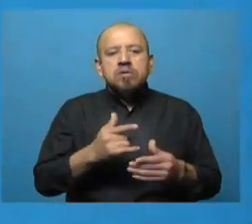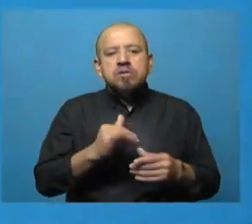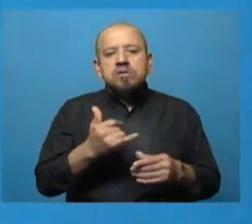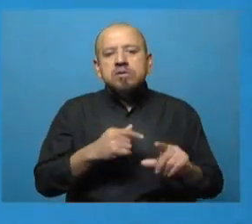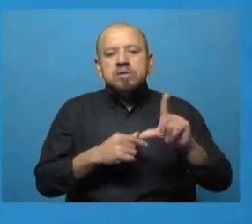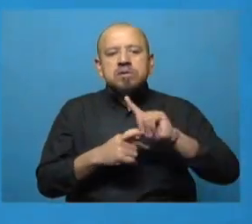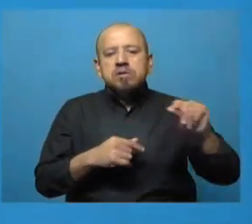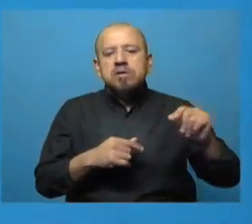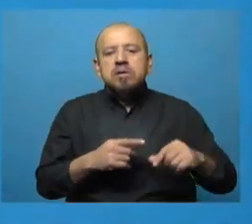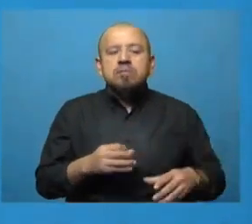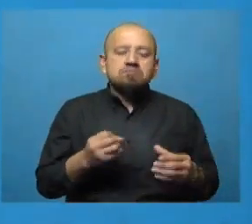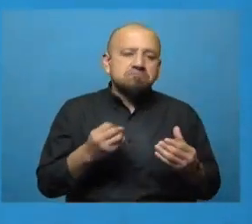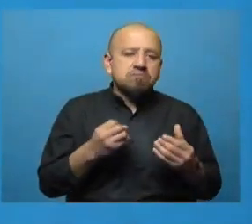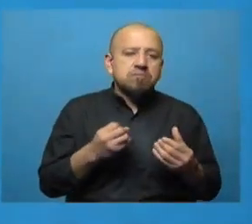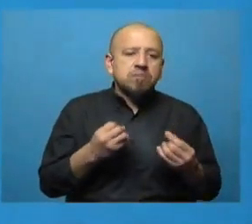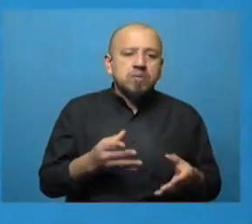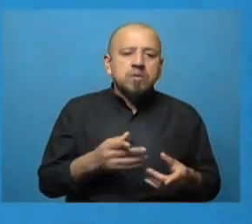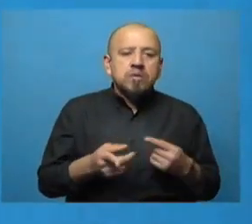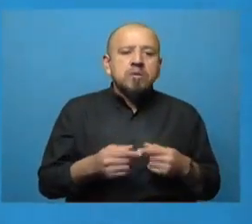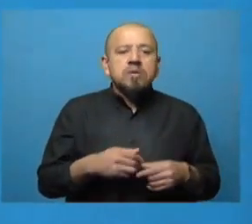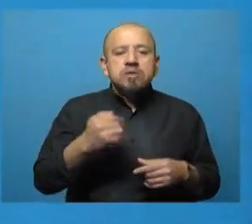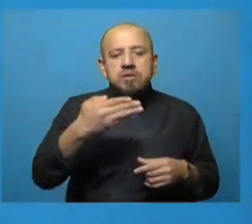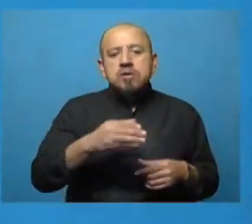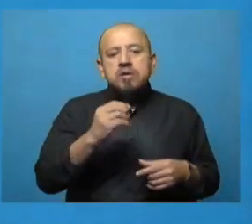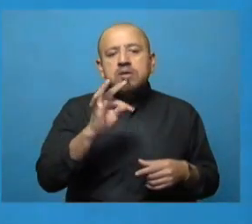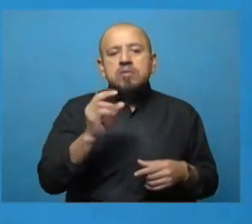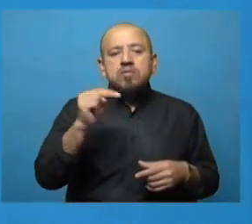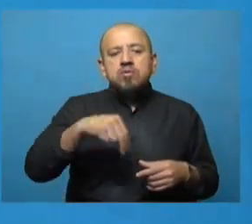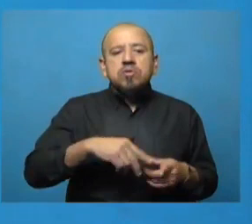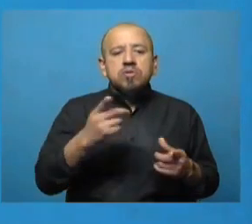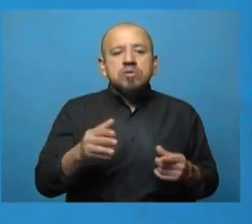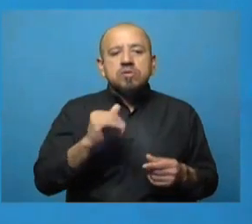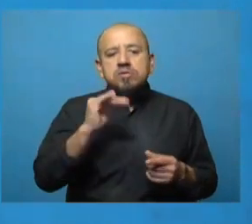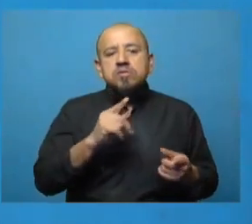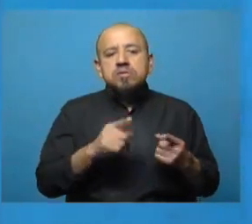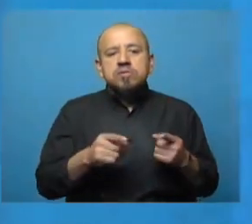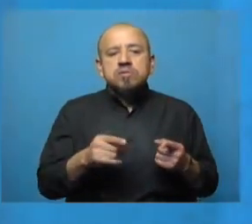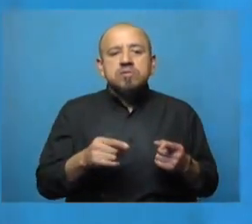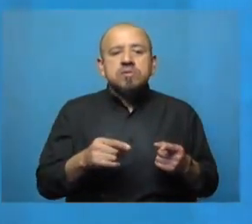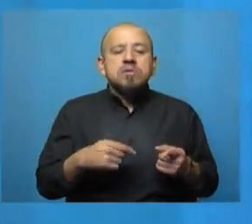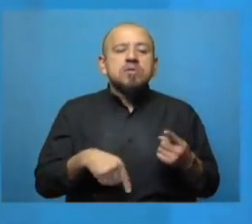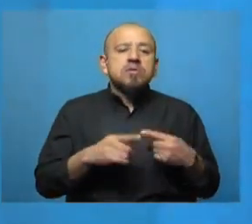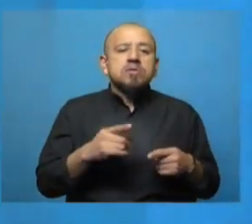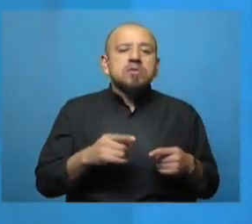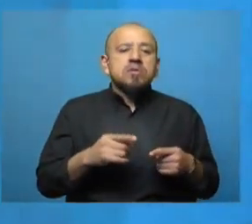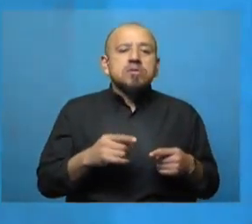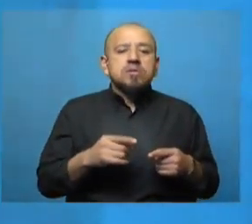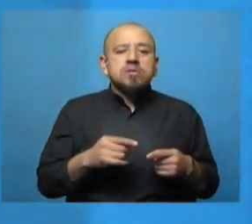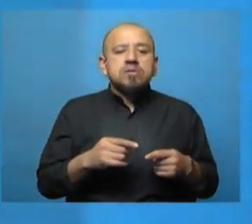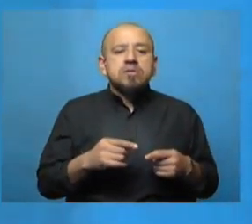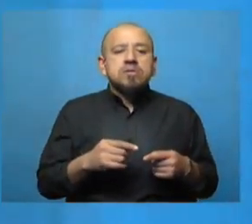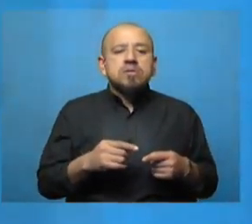eso por eso pegó tanto la canción No claro al botón muchachos por eso tengo tanto Entonces como se estaban